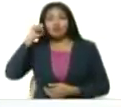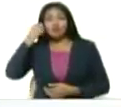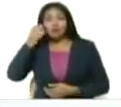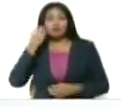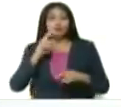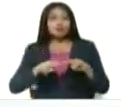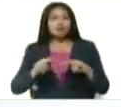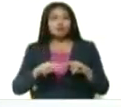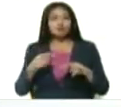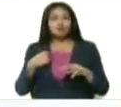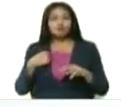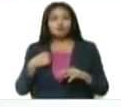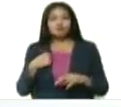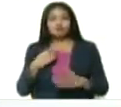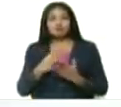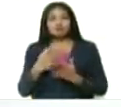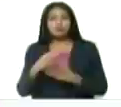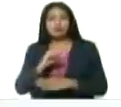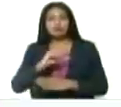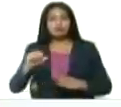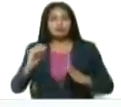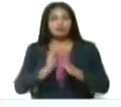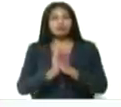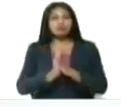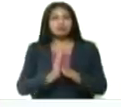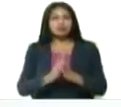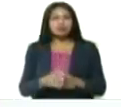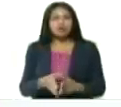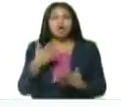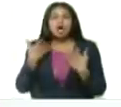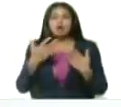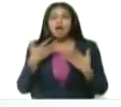niño son siempre la Semana Santa muy calurosa.